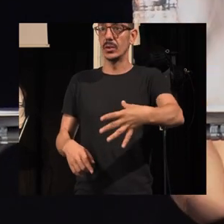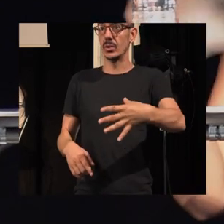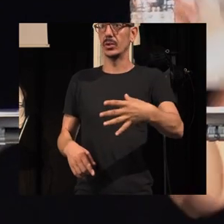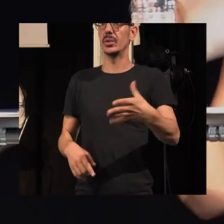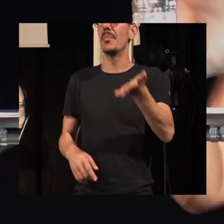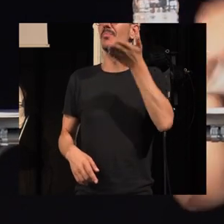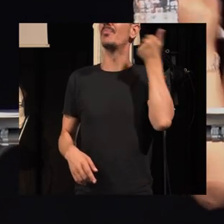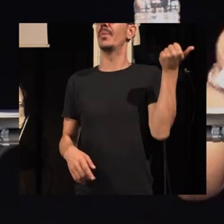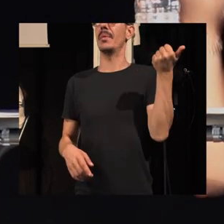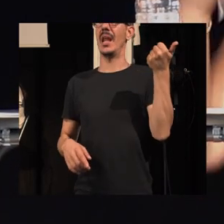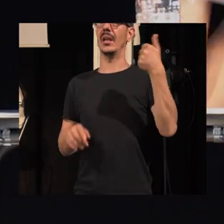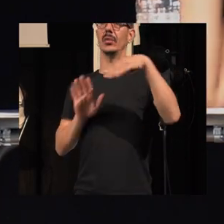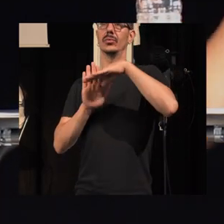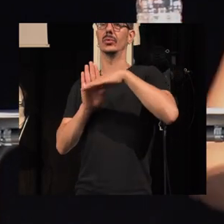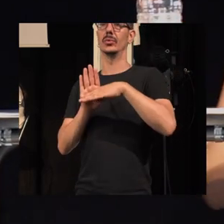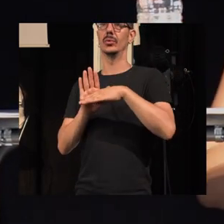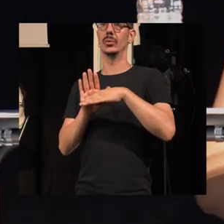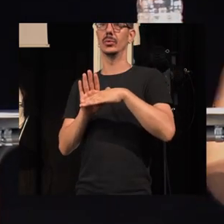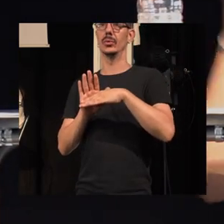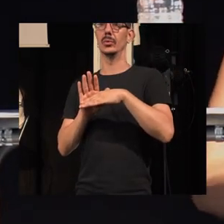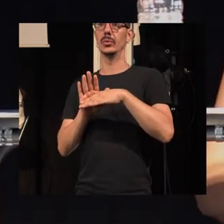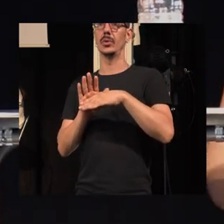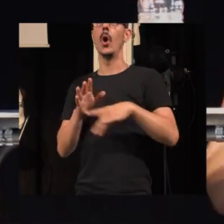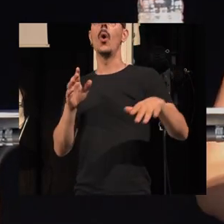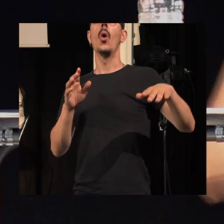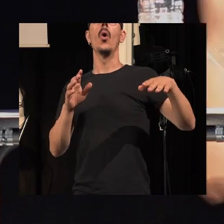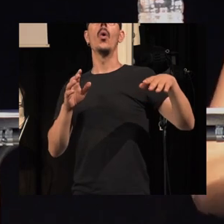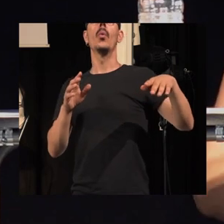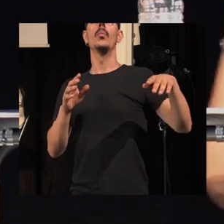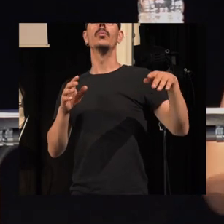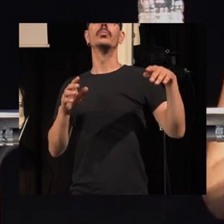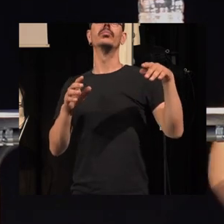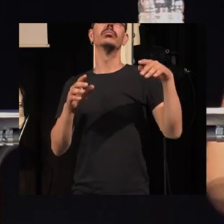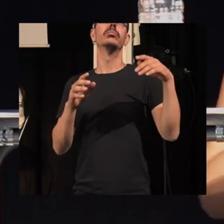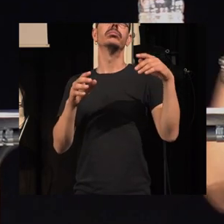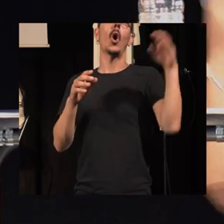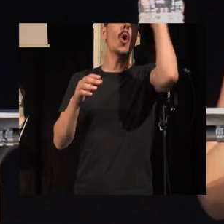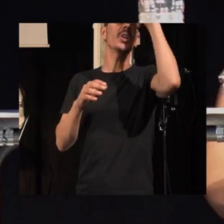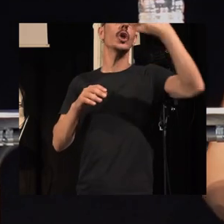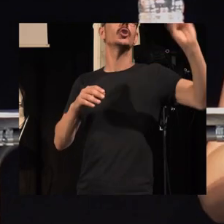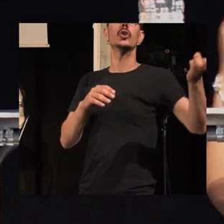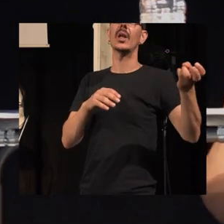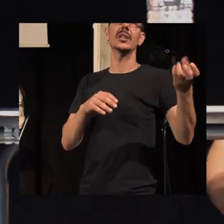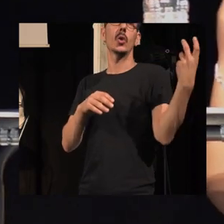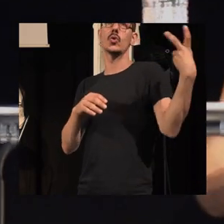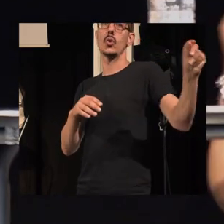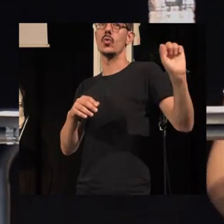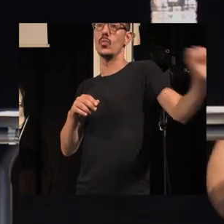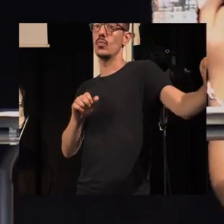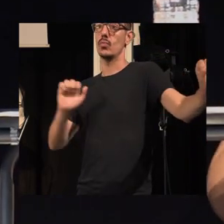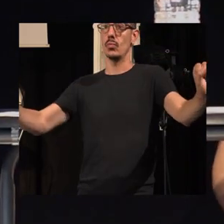a cuestionar esas posiciones de seres privilegiados, sino es cómo recoger esos